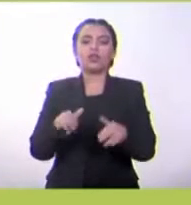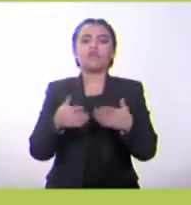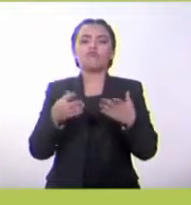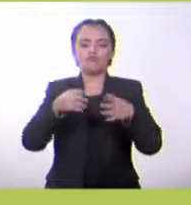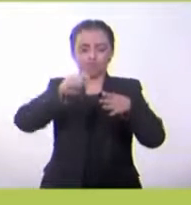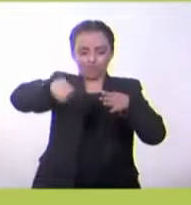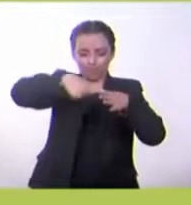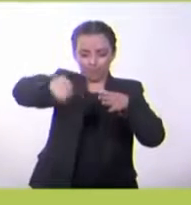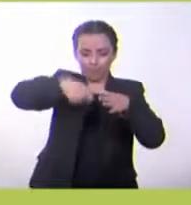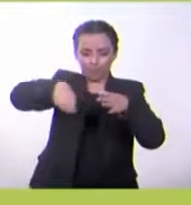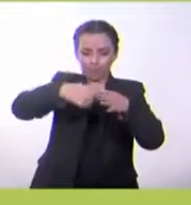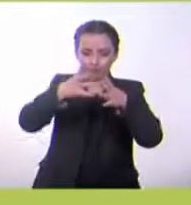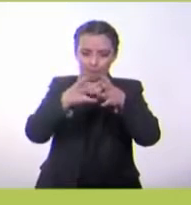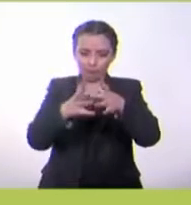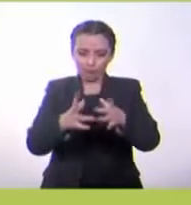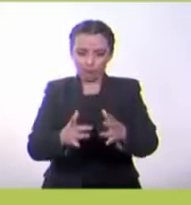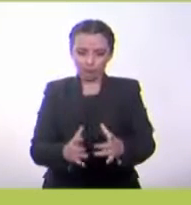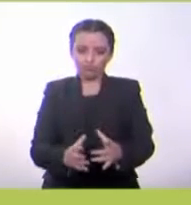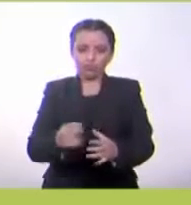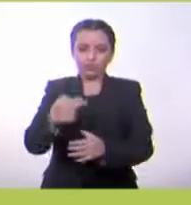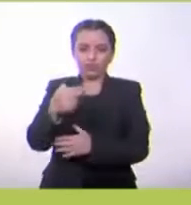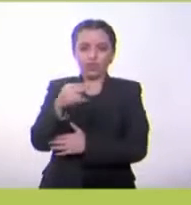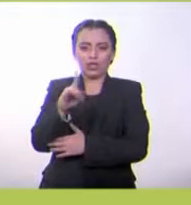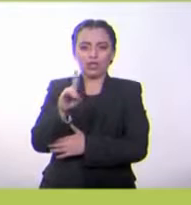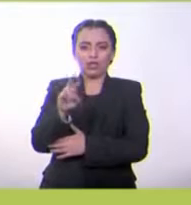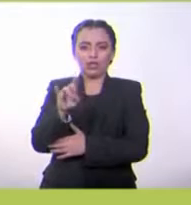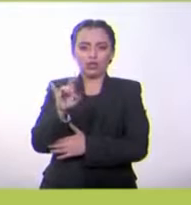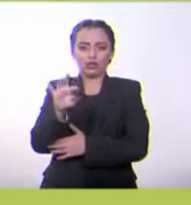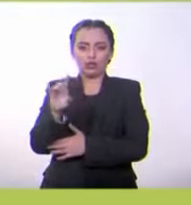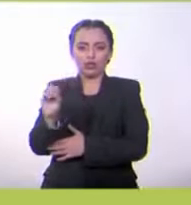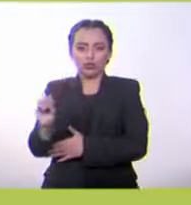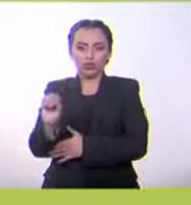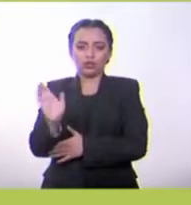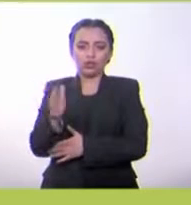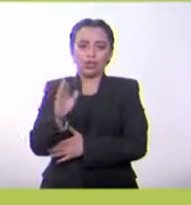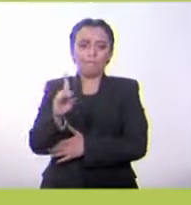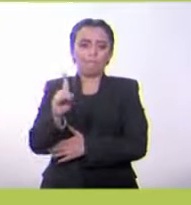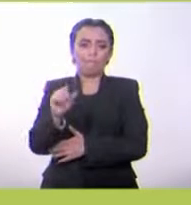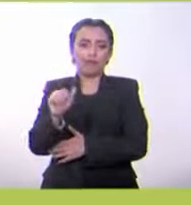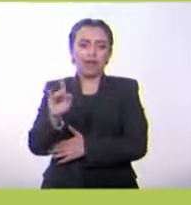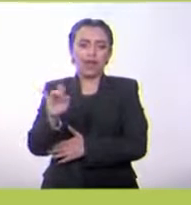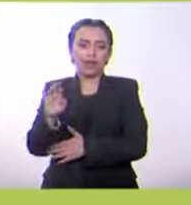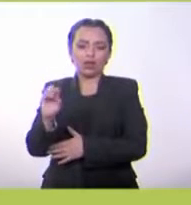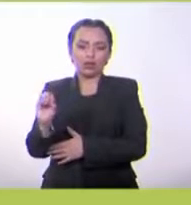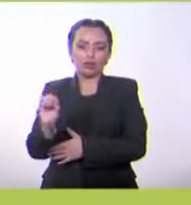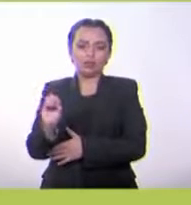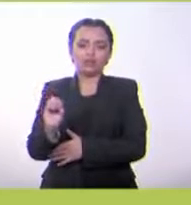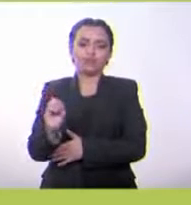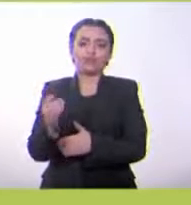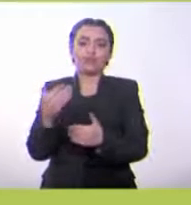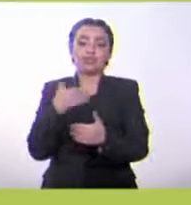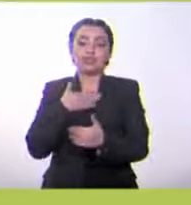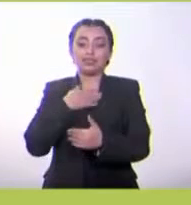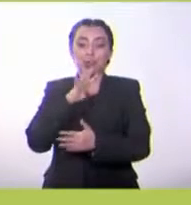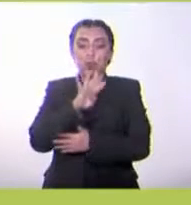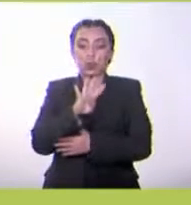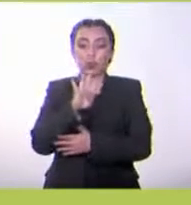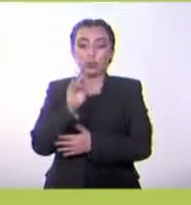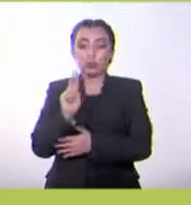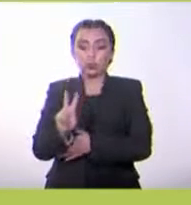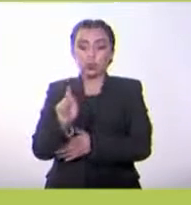solución acuosa de hidróxido de bario que contiene 42.8 gramos de esta base